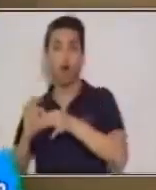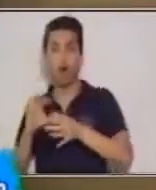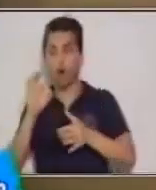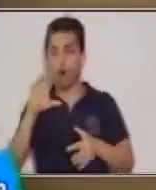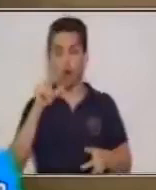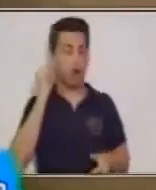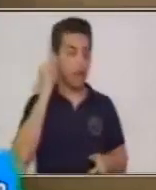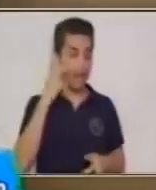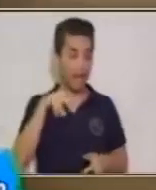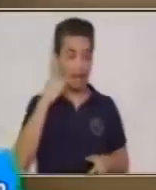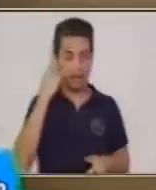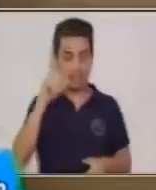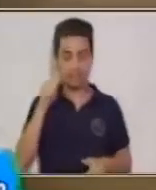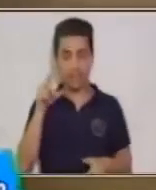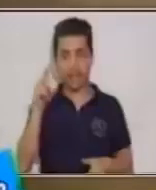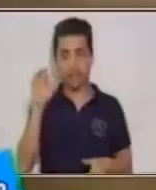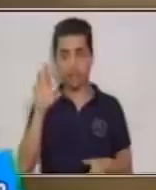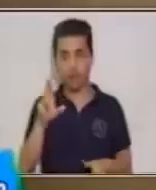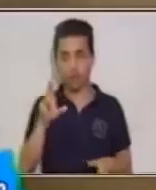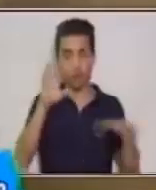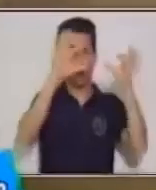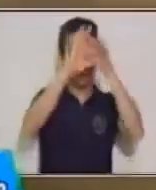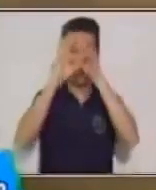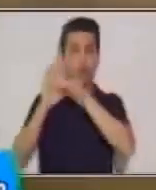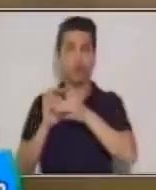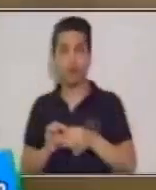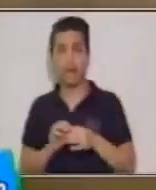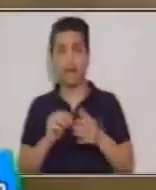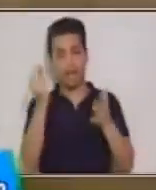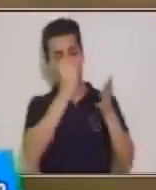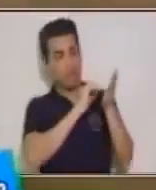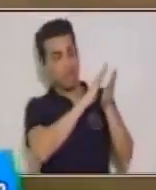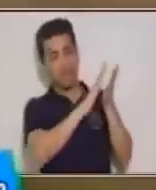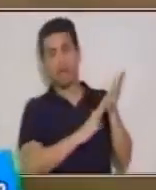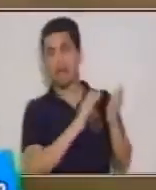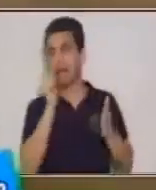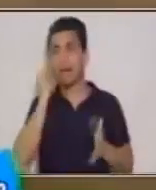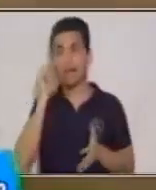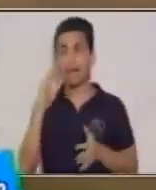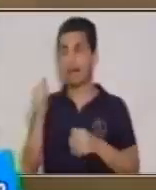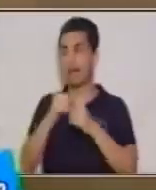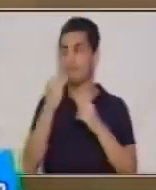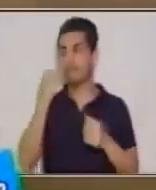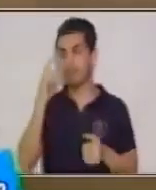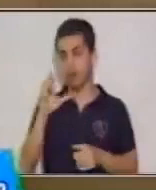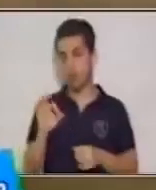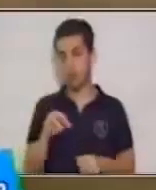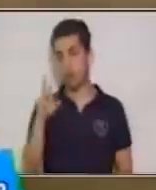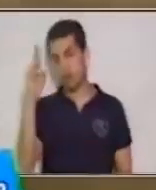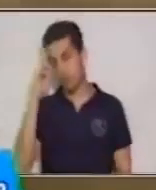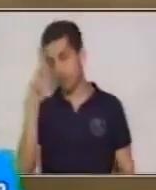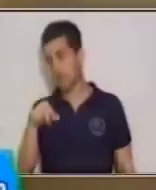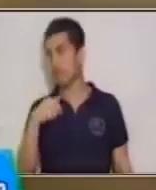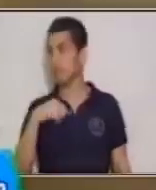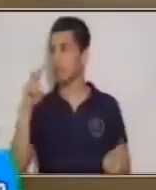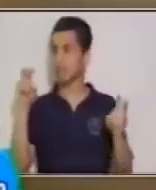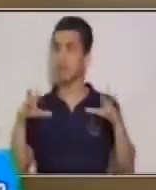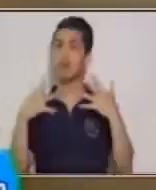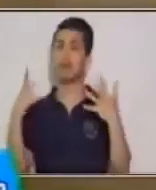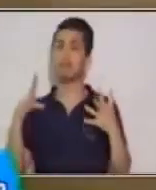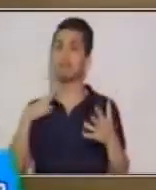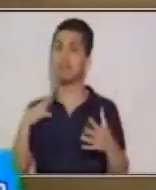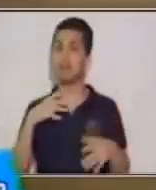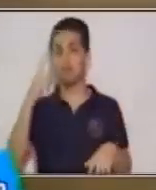información detallada y eficaz. De igual manera, recuerda los temas que tenemos